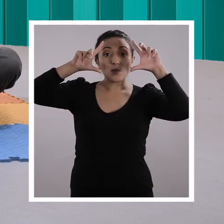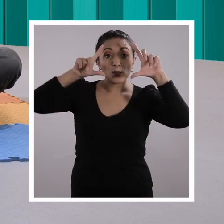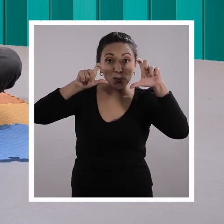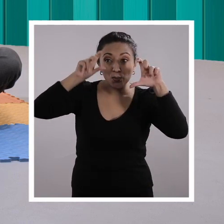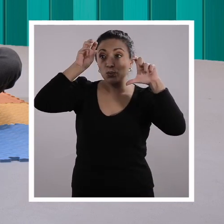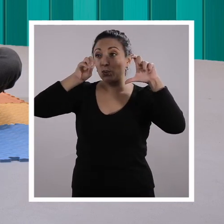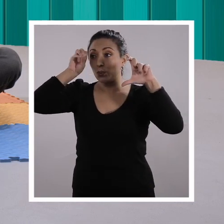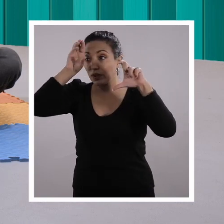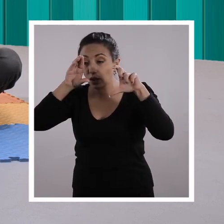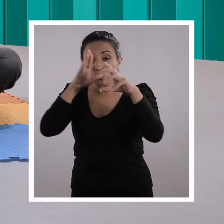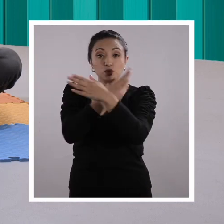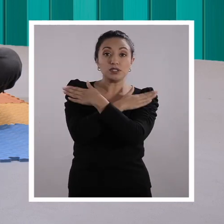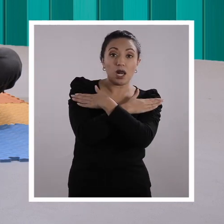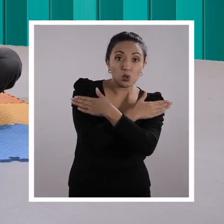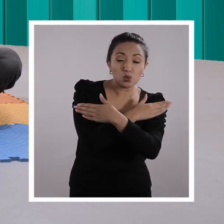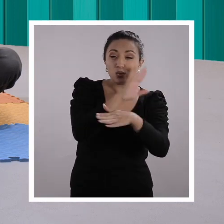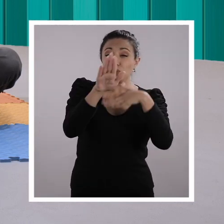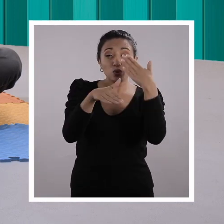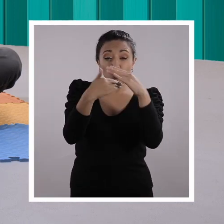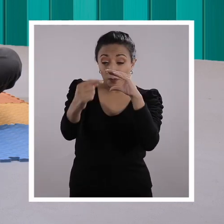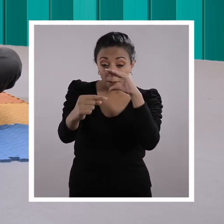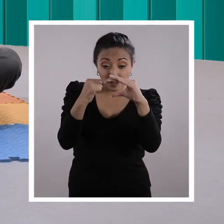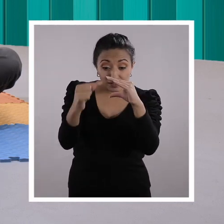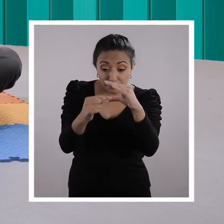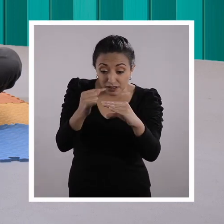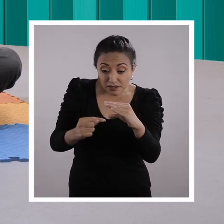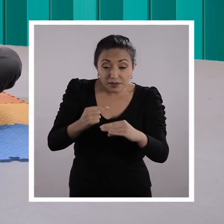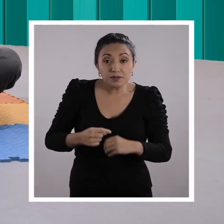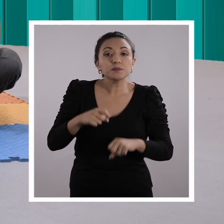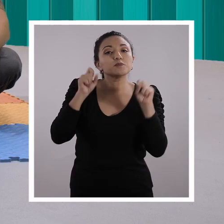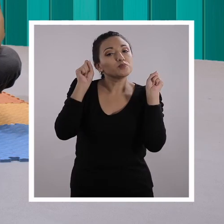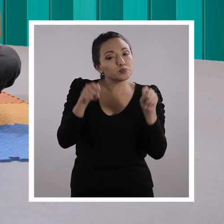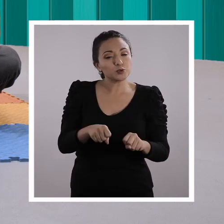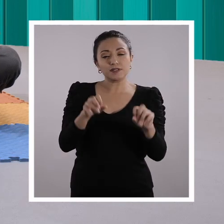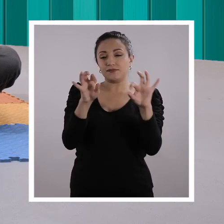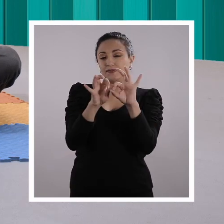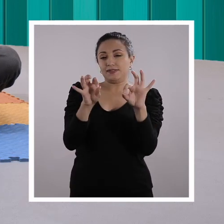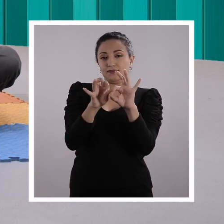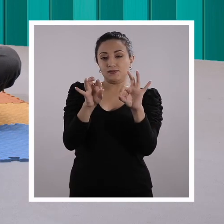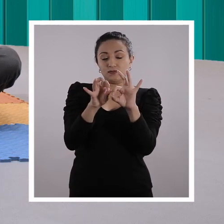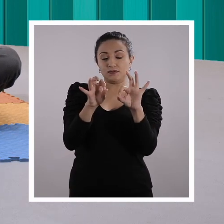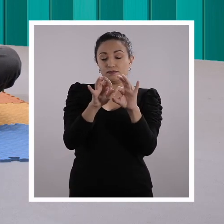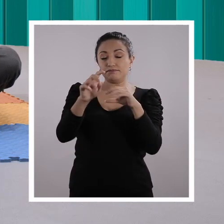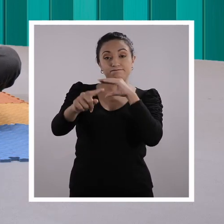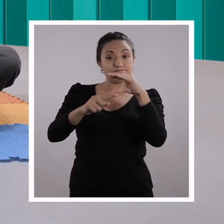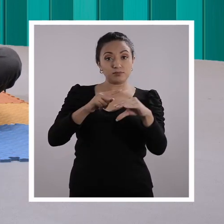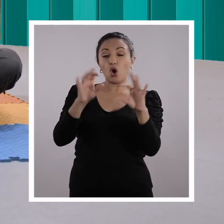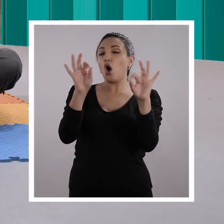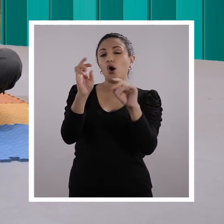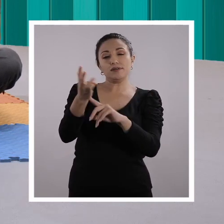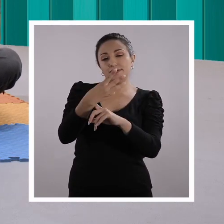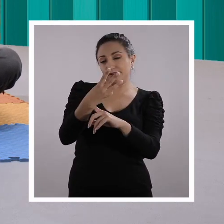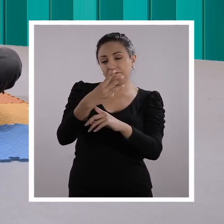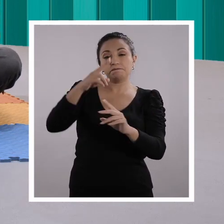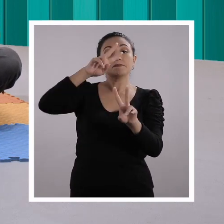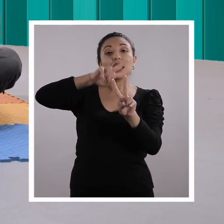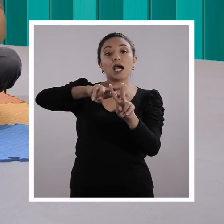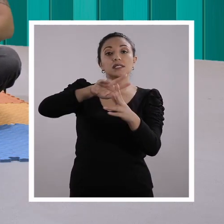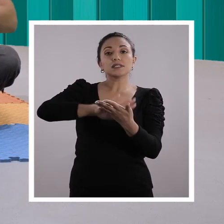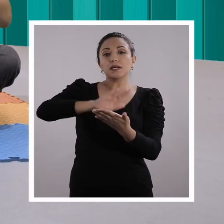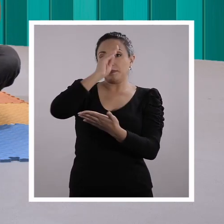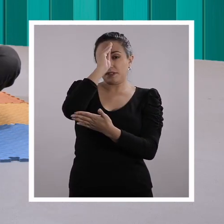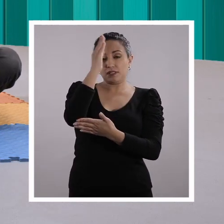todo lo que quieran pueden hacerlo a las redes sociales de educa contigo con el hashtag a prender la tele siempre con la autorización